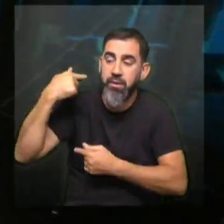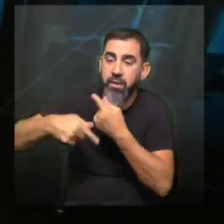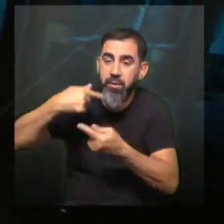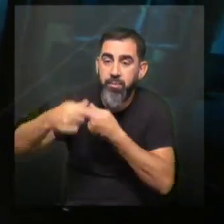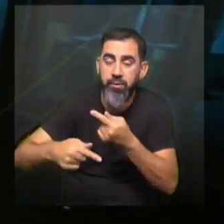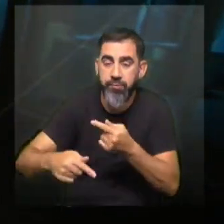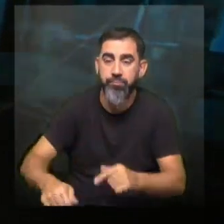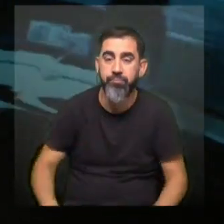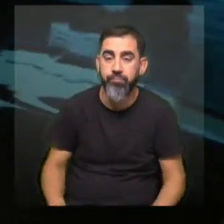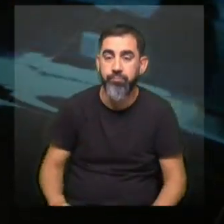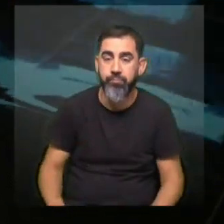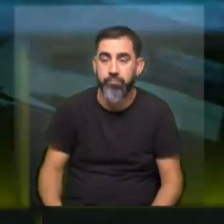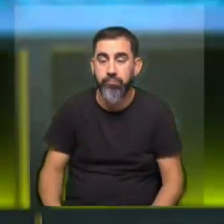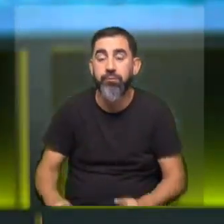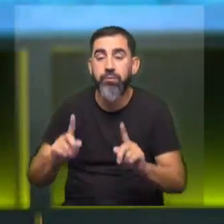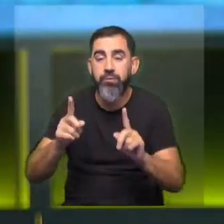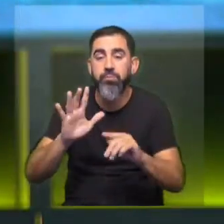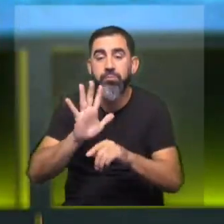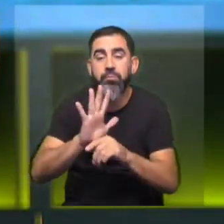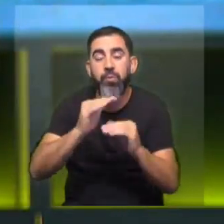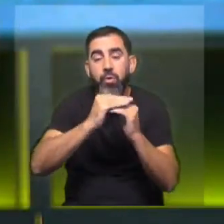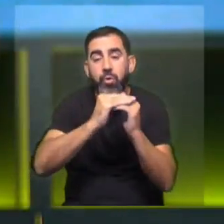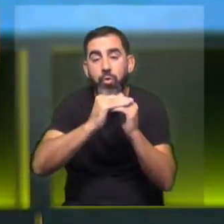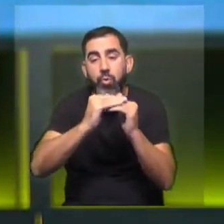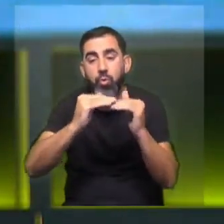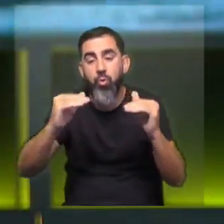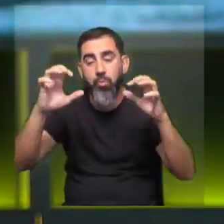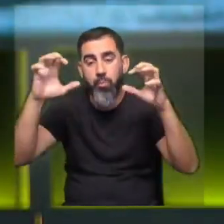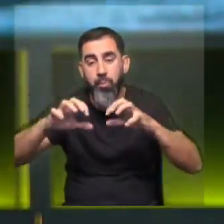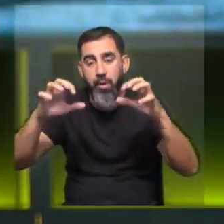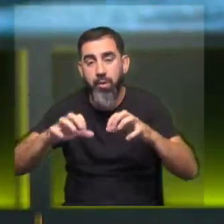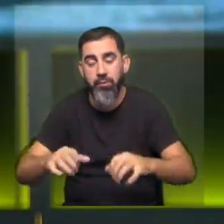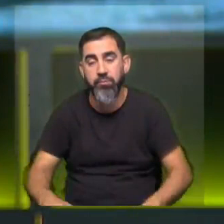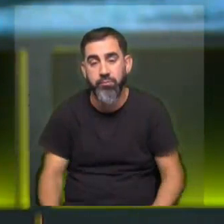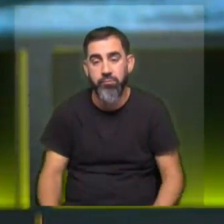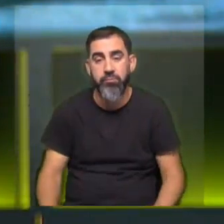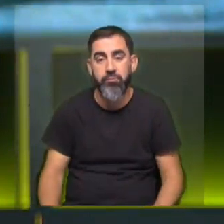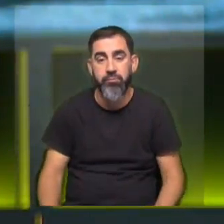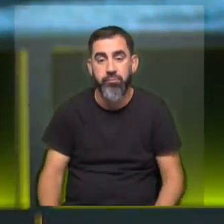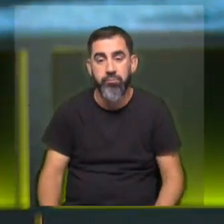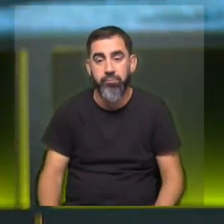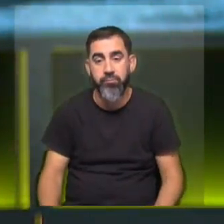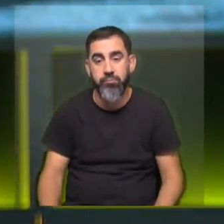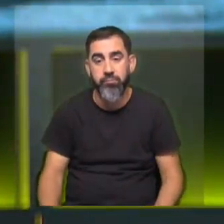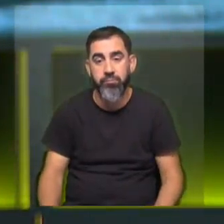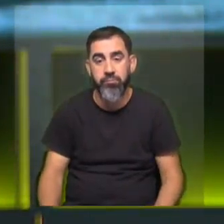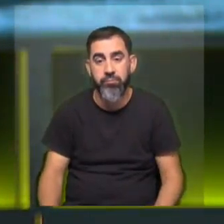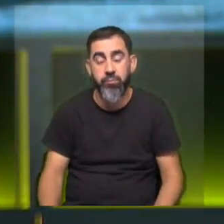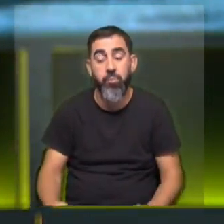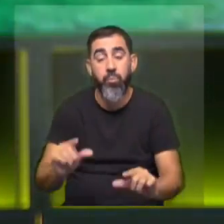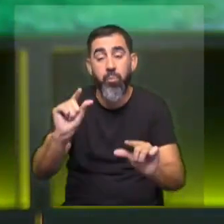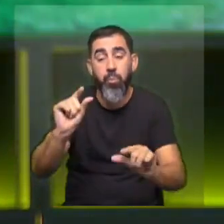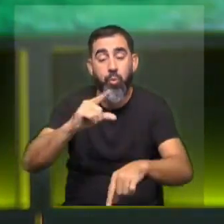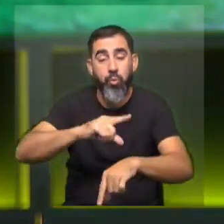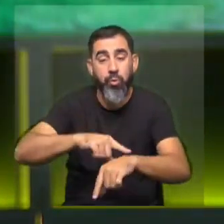tiene que haber como una tendencia hacia la normalización de las precipitaciones. Eso para que se revierta. Luego, al corto